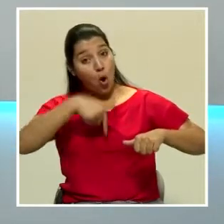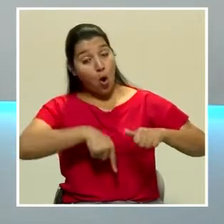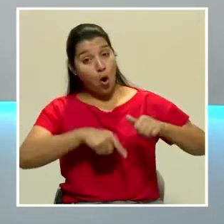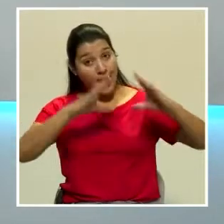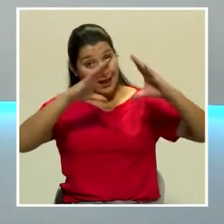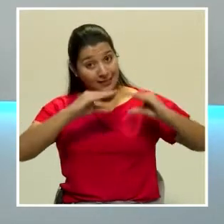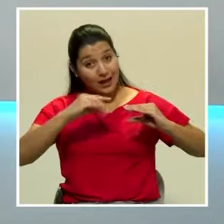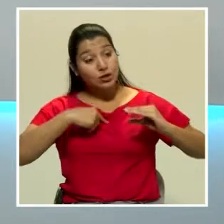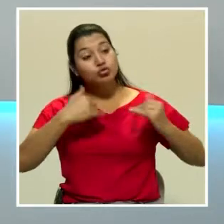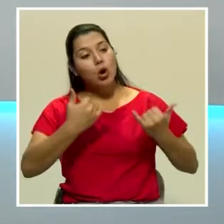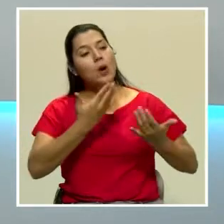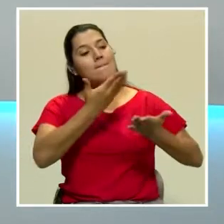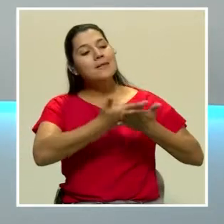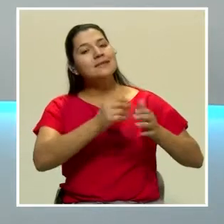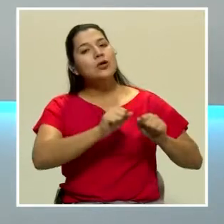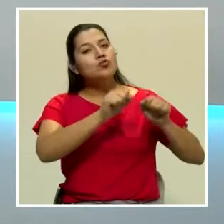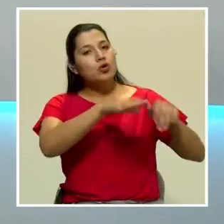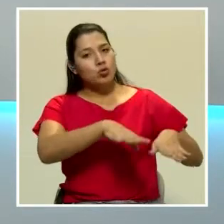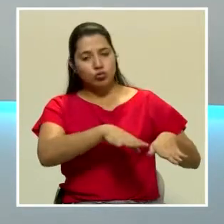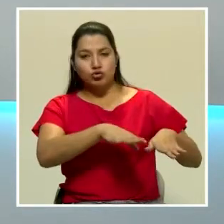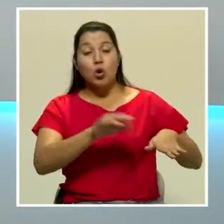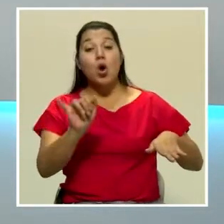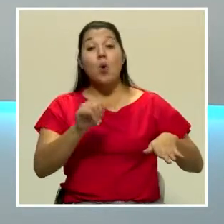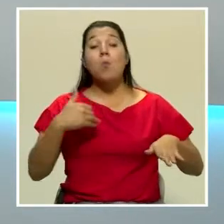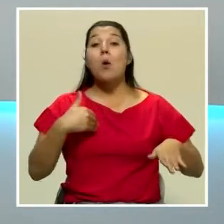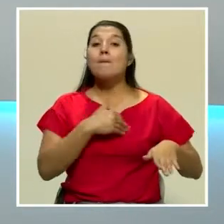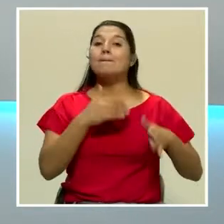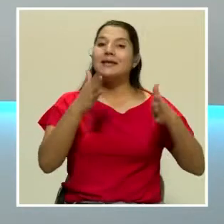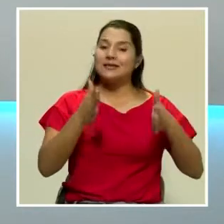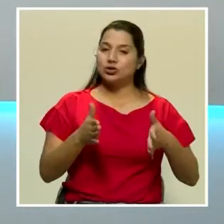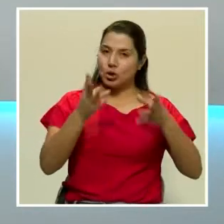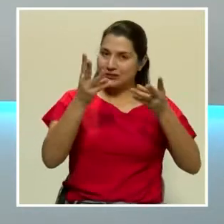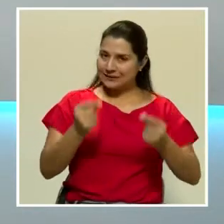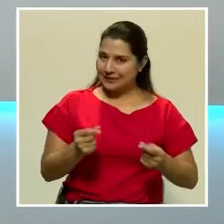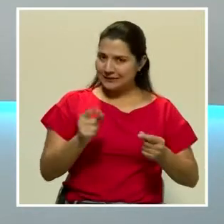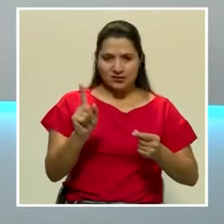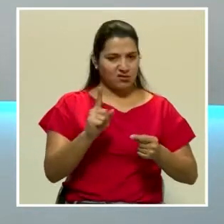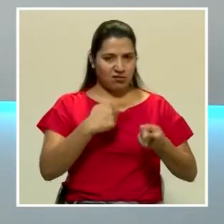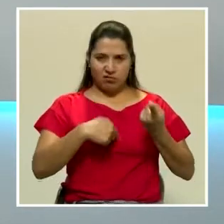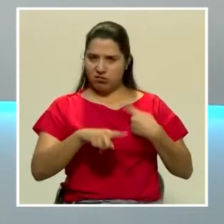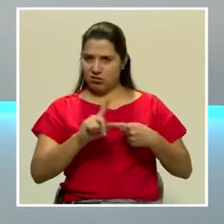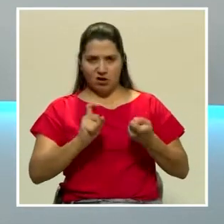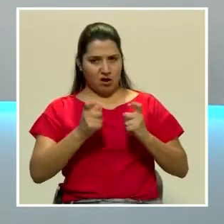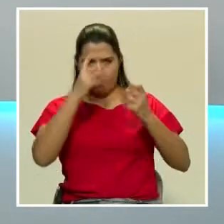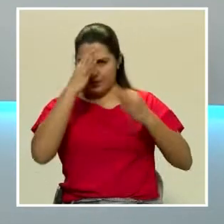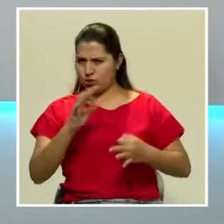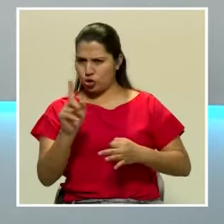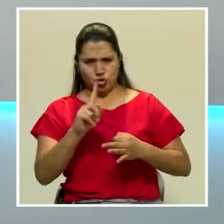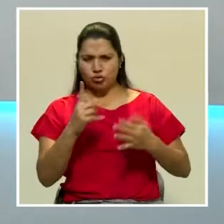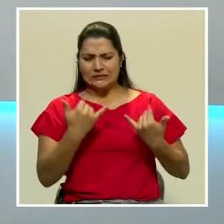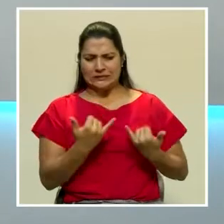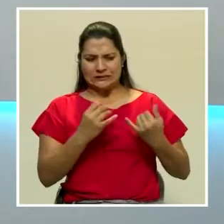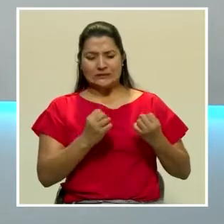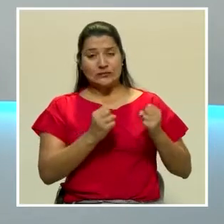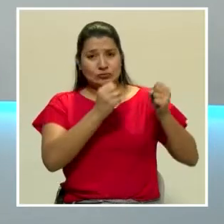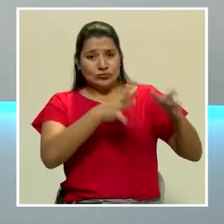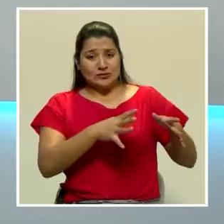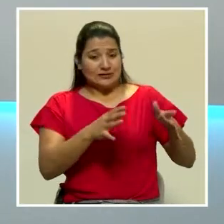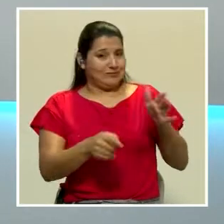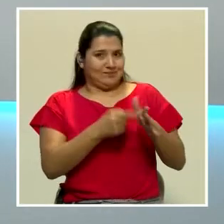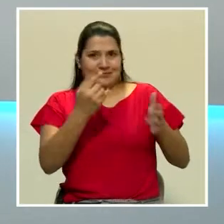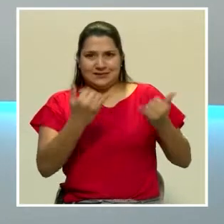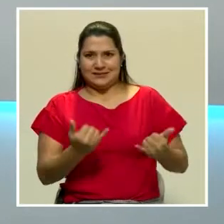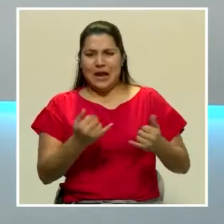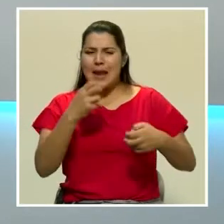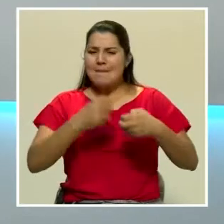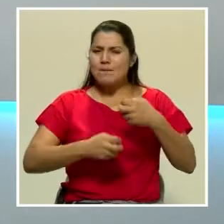la renuncia irrevocable a mi cargo como ministro de Hacienda, efectiva de manera inmediata. La crisis que vive el mundo no